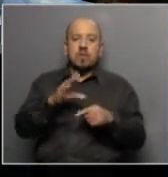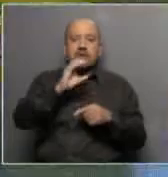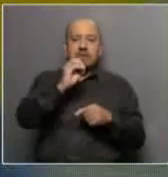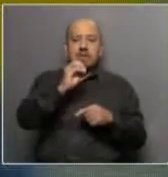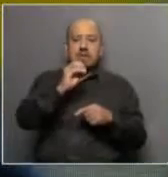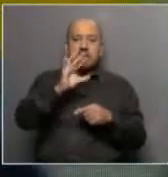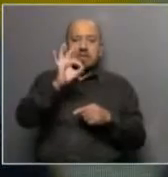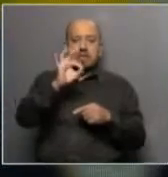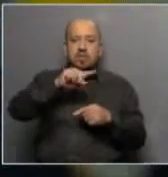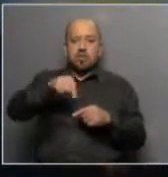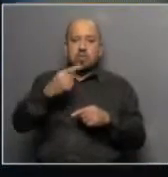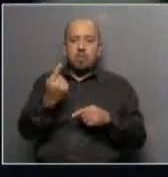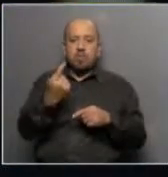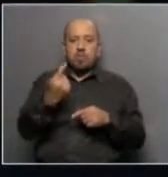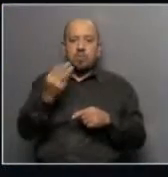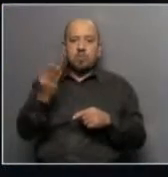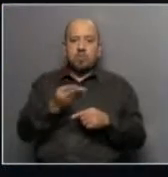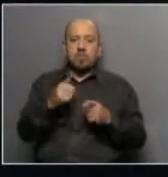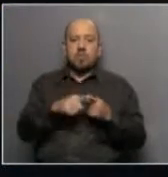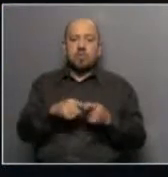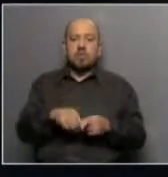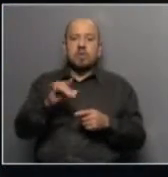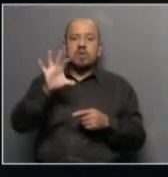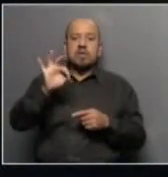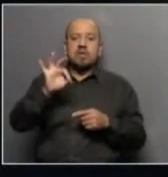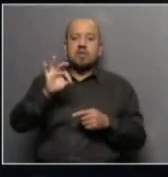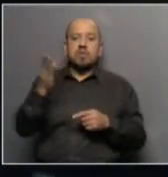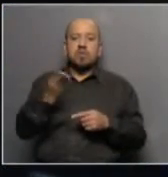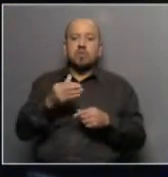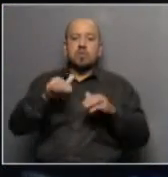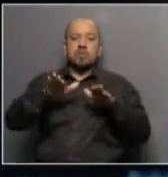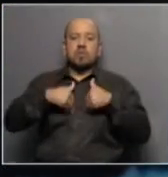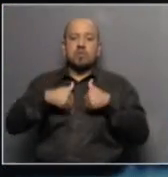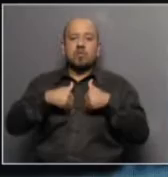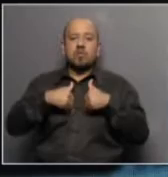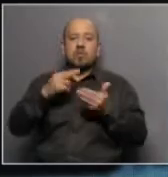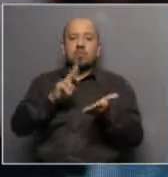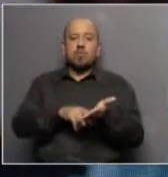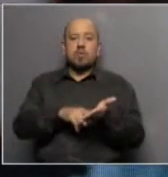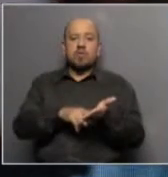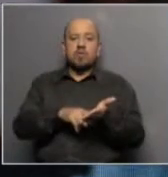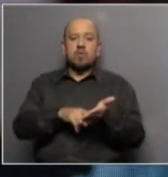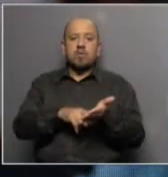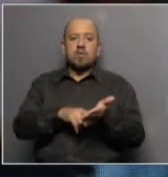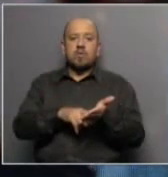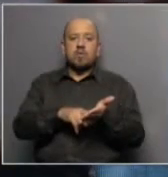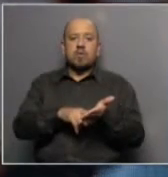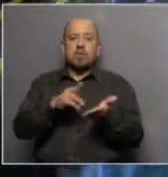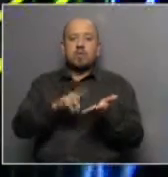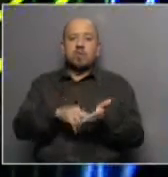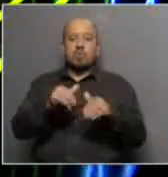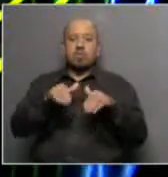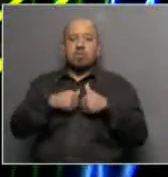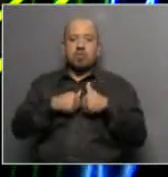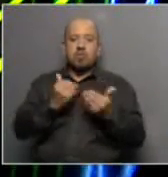después me enteré de algo peor, después que estudiamos más. El 50% del patrimonio, del impuesto al patrimonio, está exonerado.